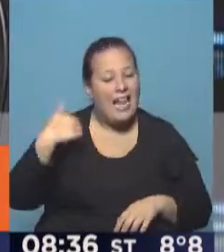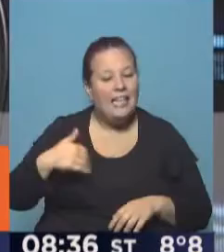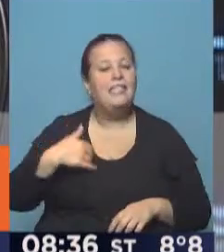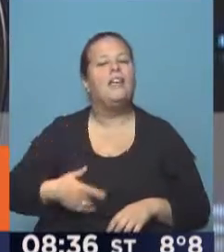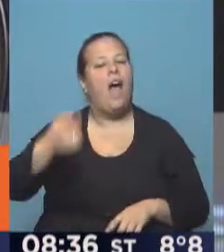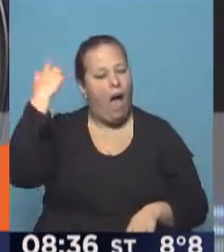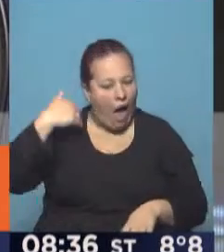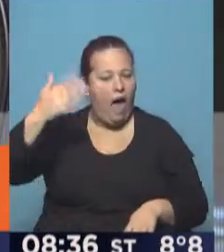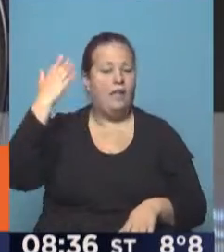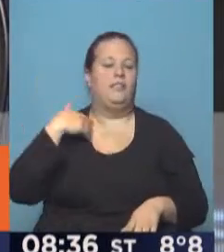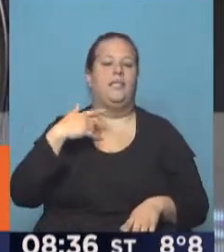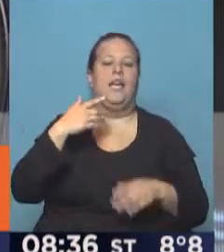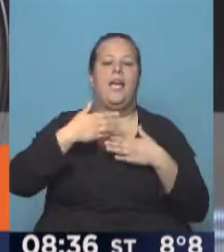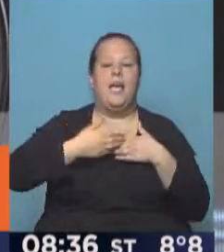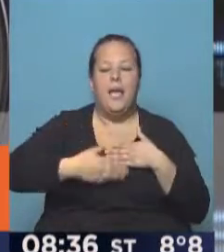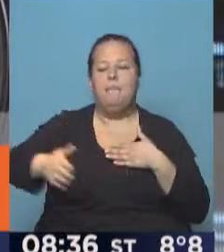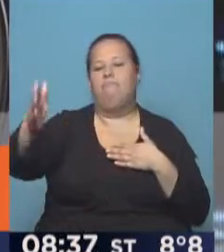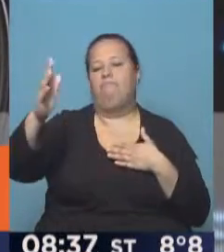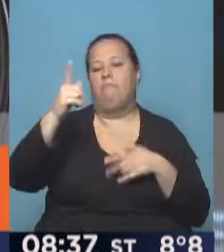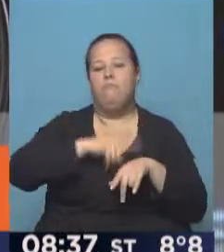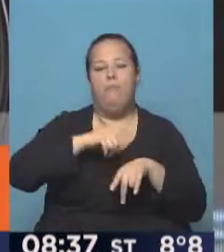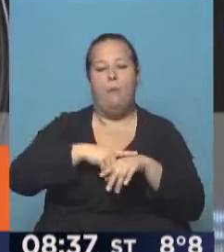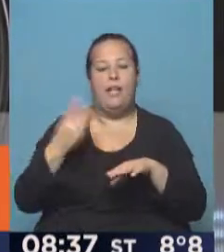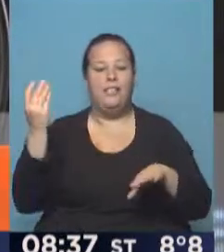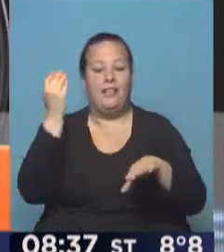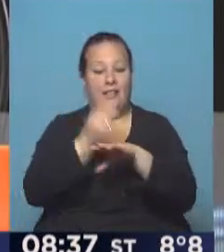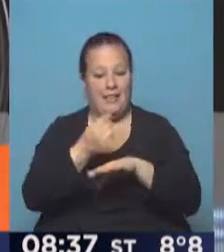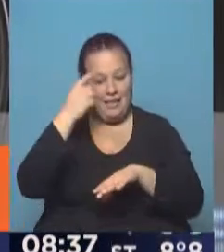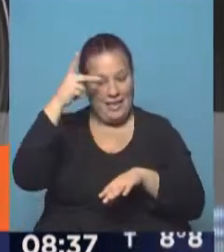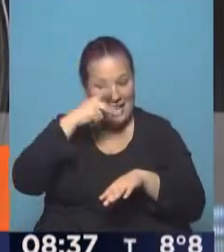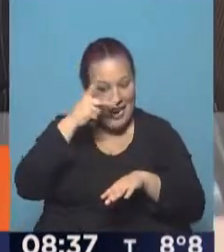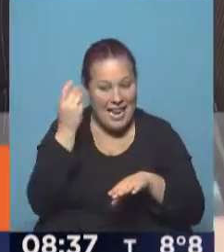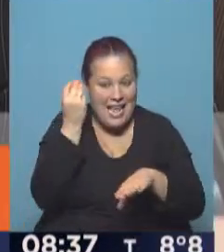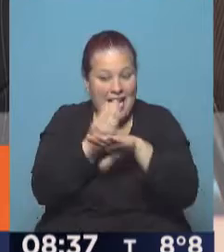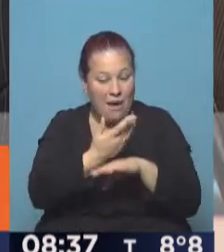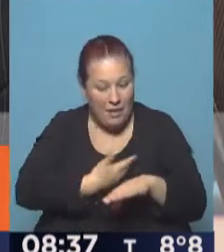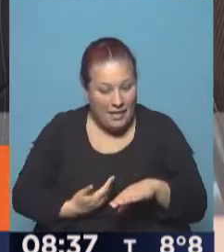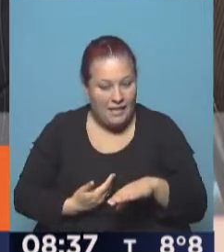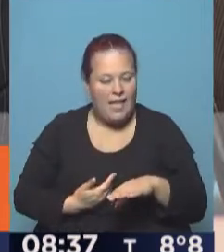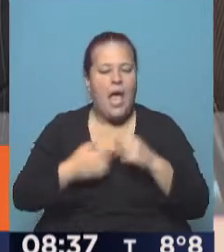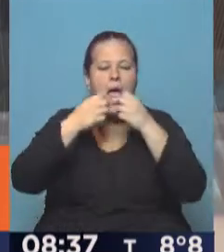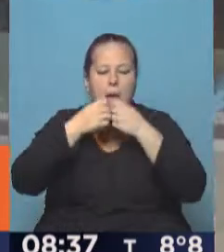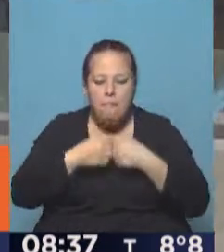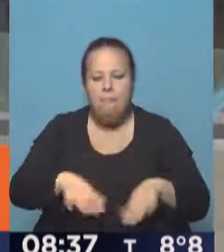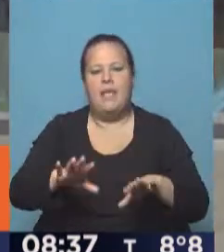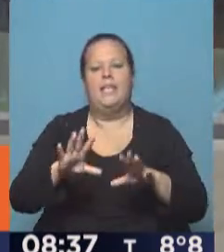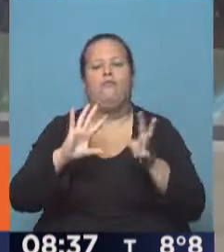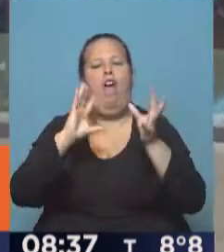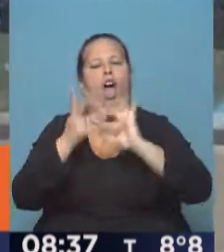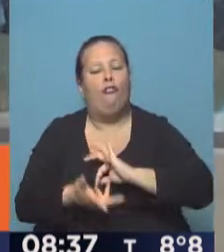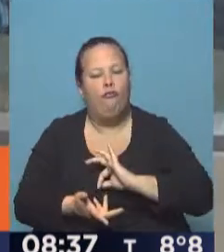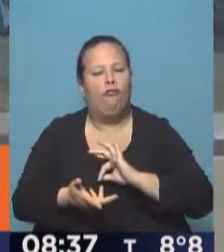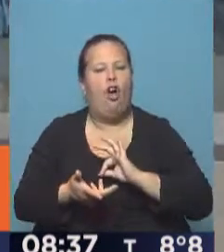hubo, a partir del momento que asumió el expresidente Kirchner, la puesta en marcha de un